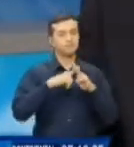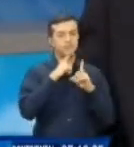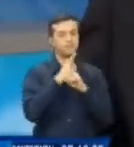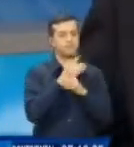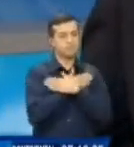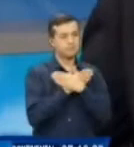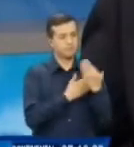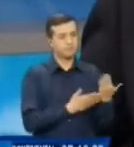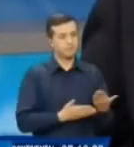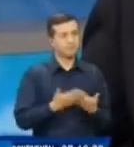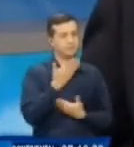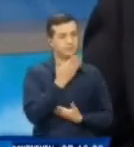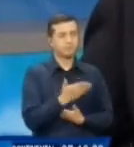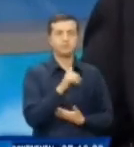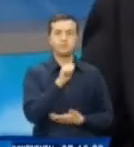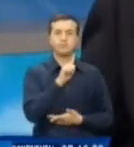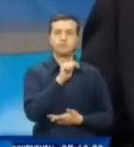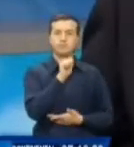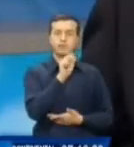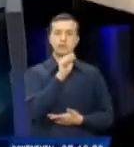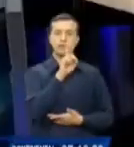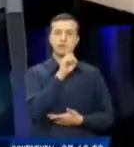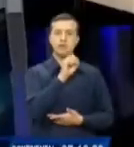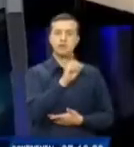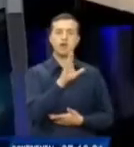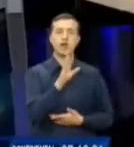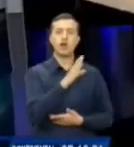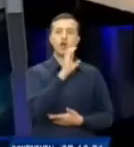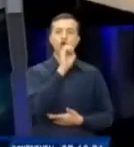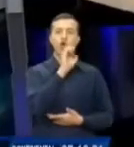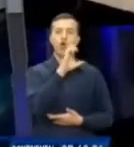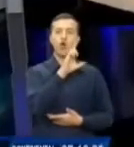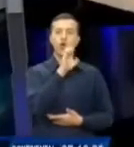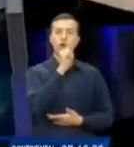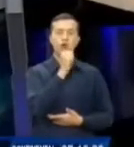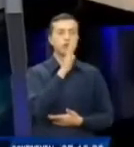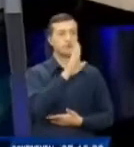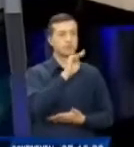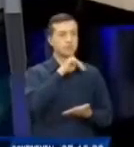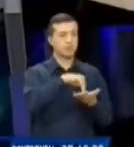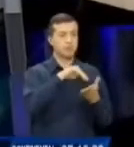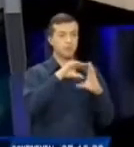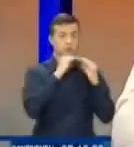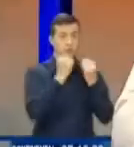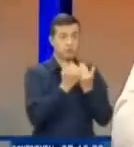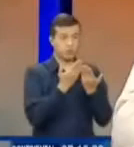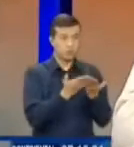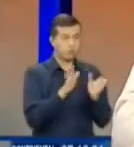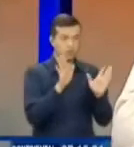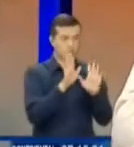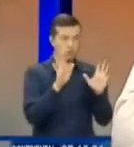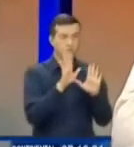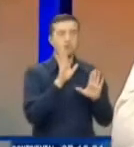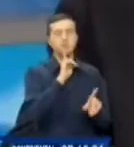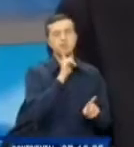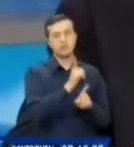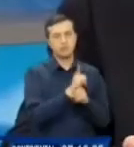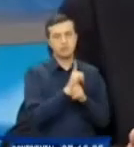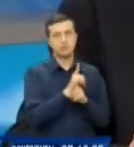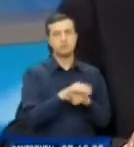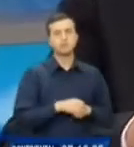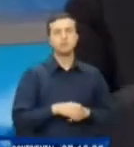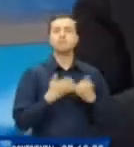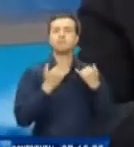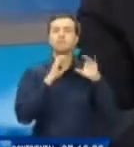bienvenida a doña alexandra ocles asambleísta y me siembra la canción alexandra no no bueno vamos a hablar